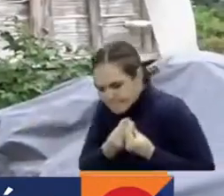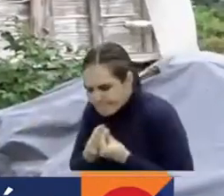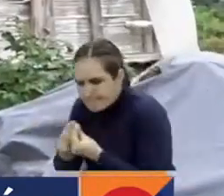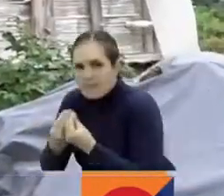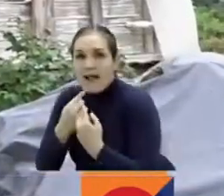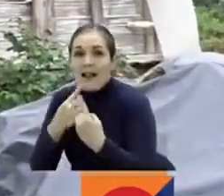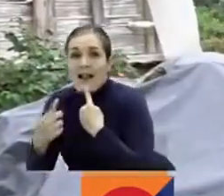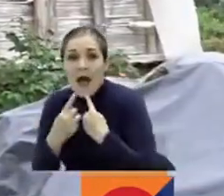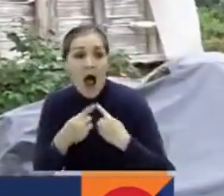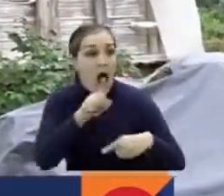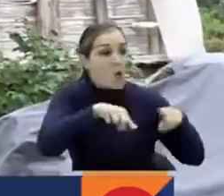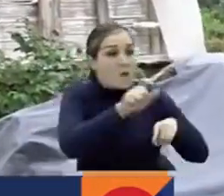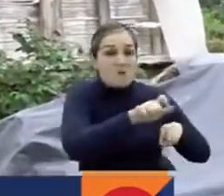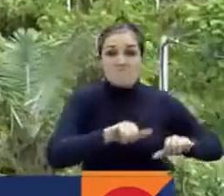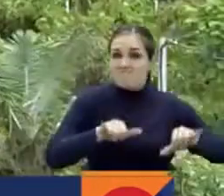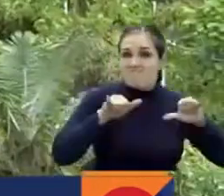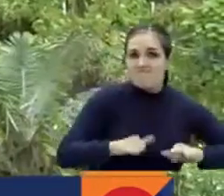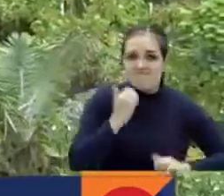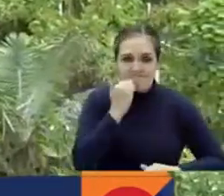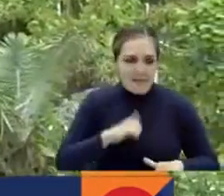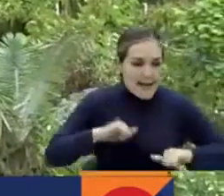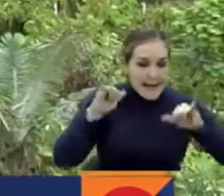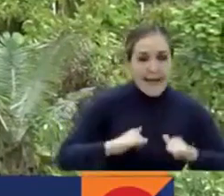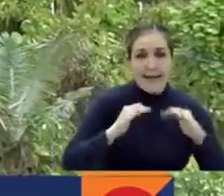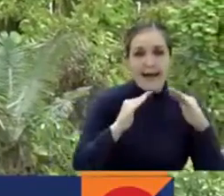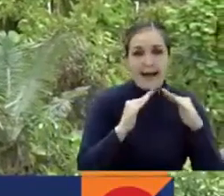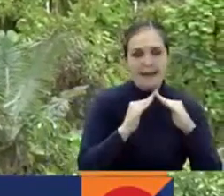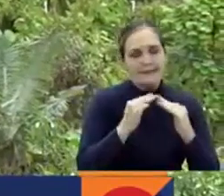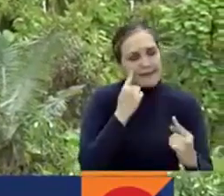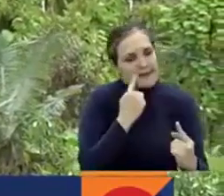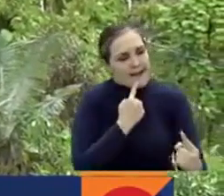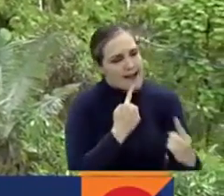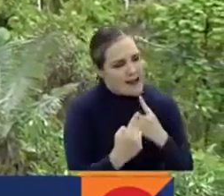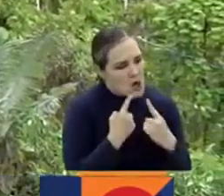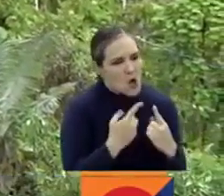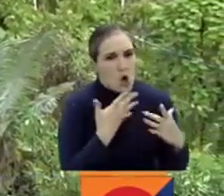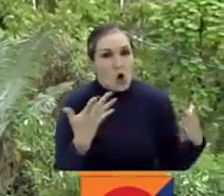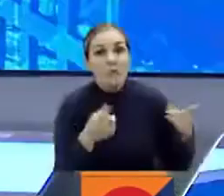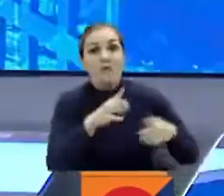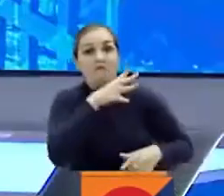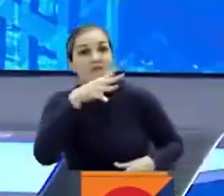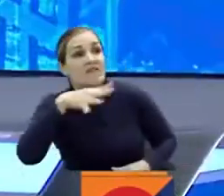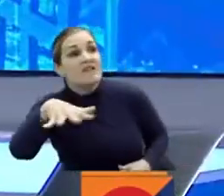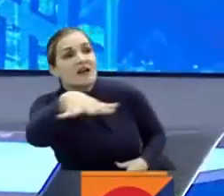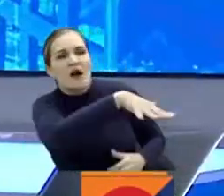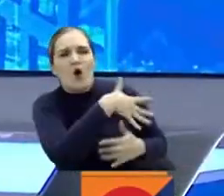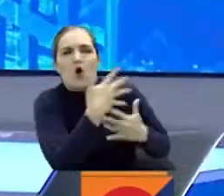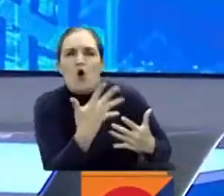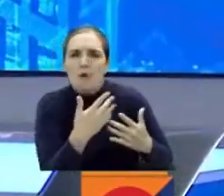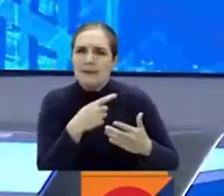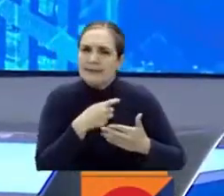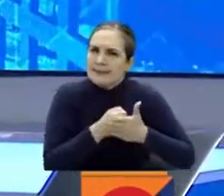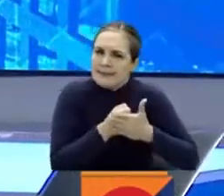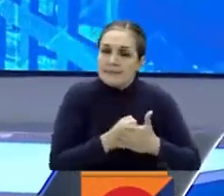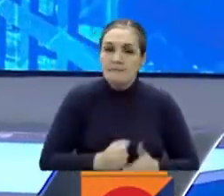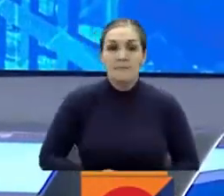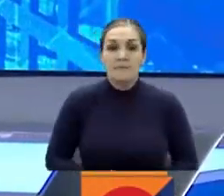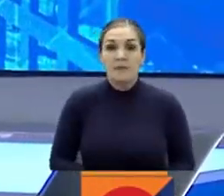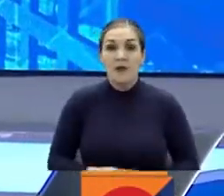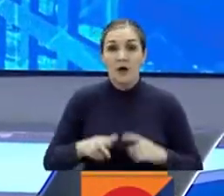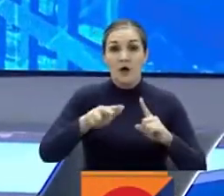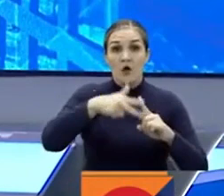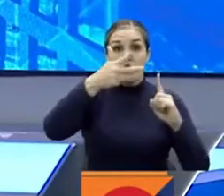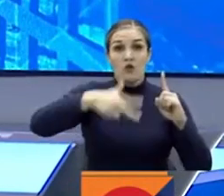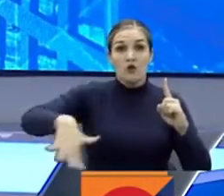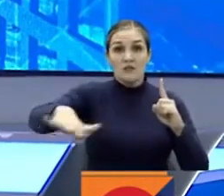para quienes se resisten a dejar sus viviendas y los trabajos, sobre todo en las zonas rurales. Entre tanto, el municipio de Dos Quebradas